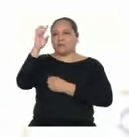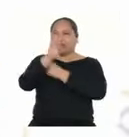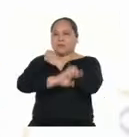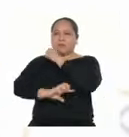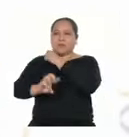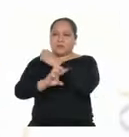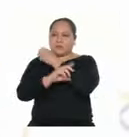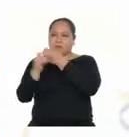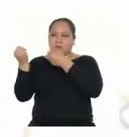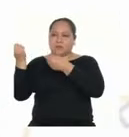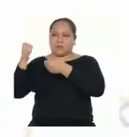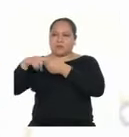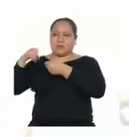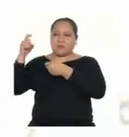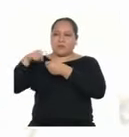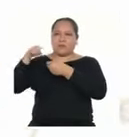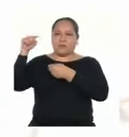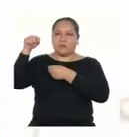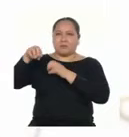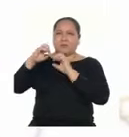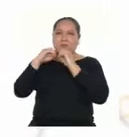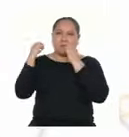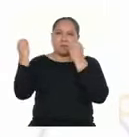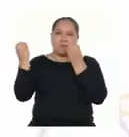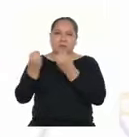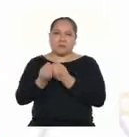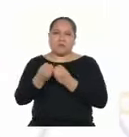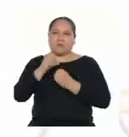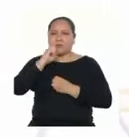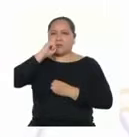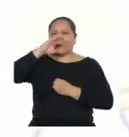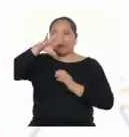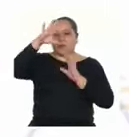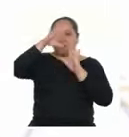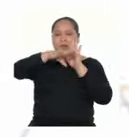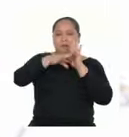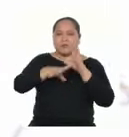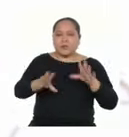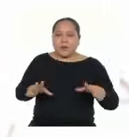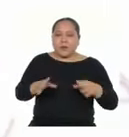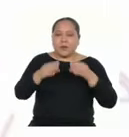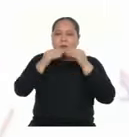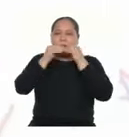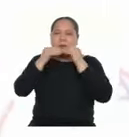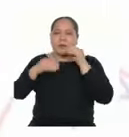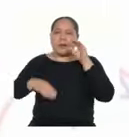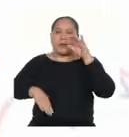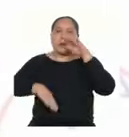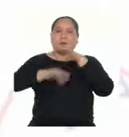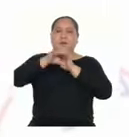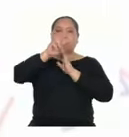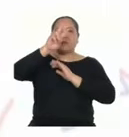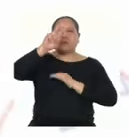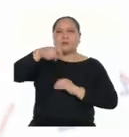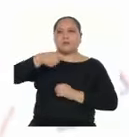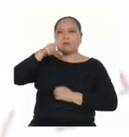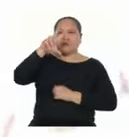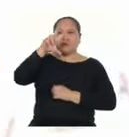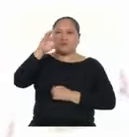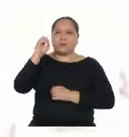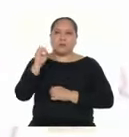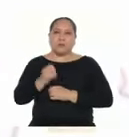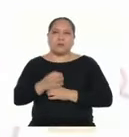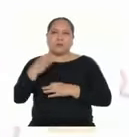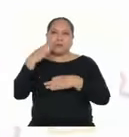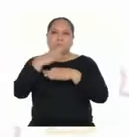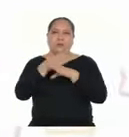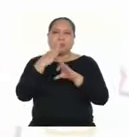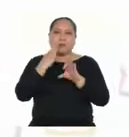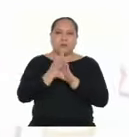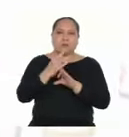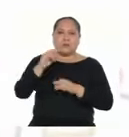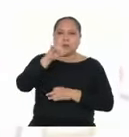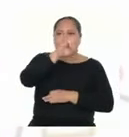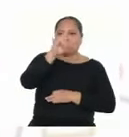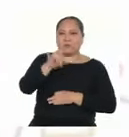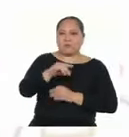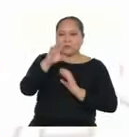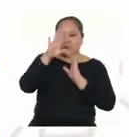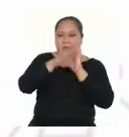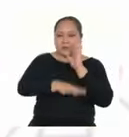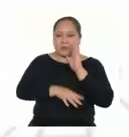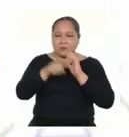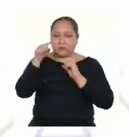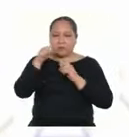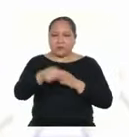miembros de esta organización, planteó reducir los plásticos al 2030. Las medidas para usar menos